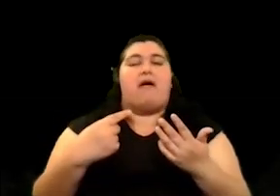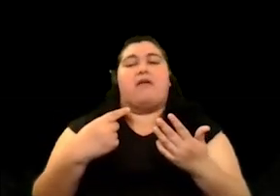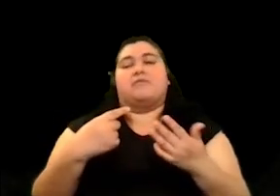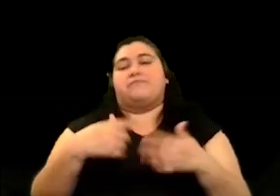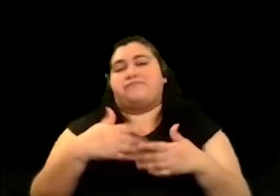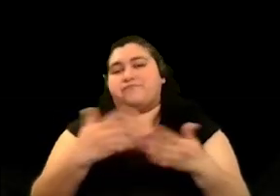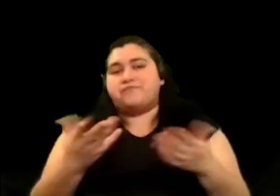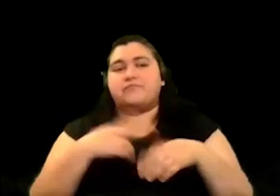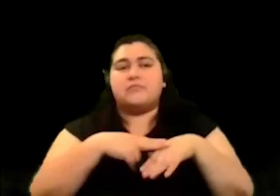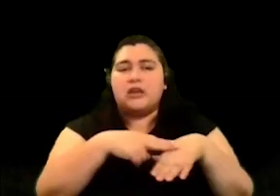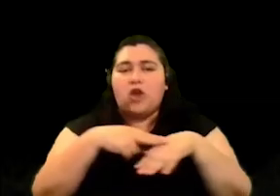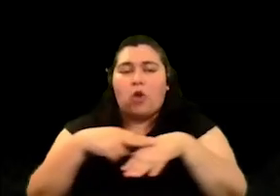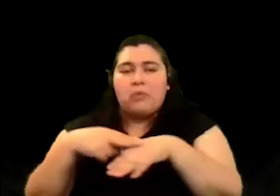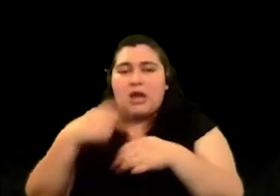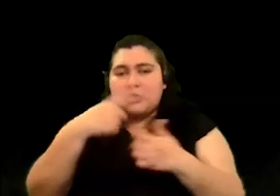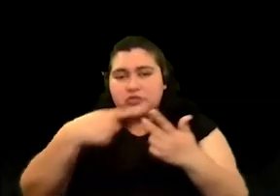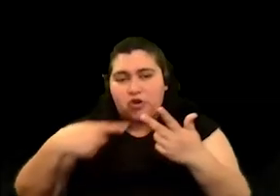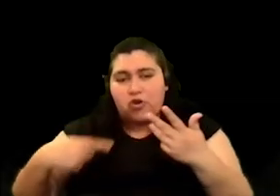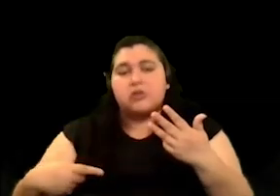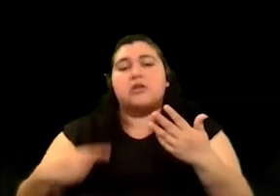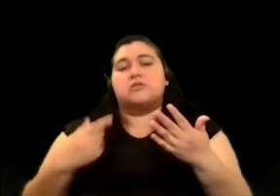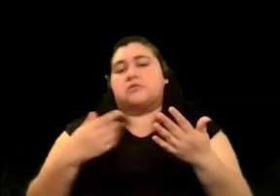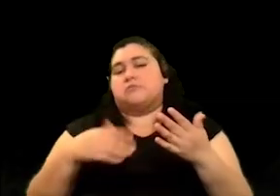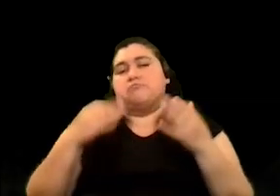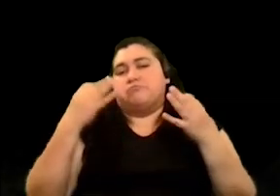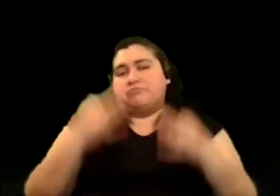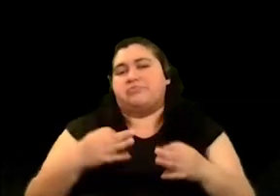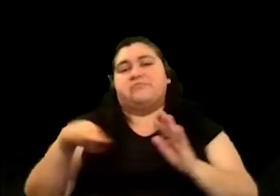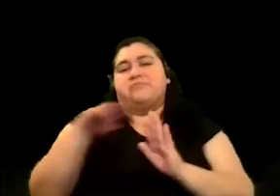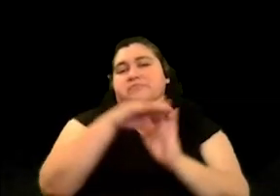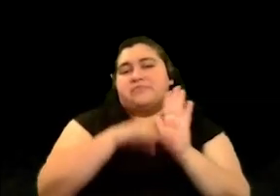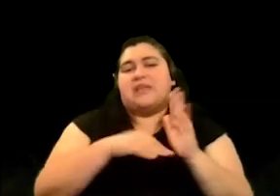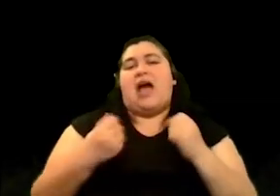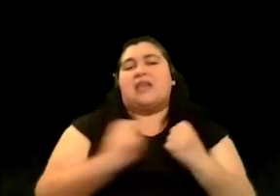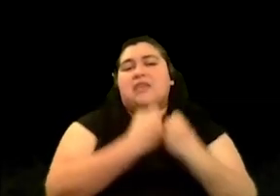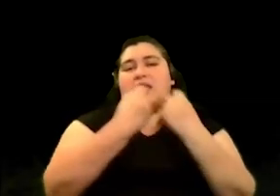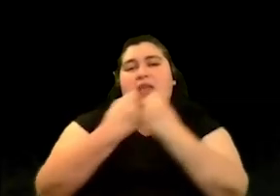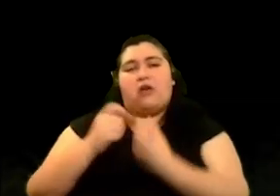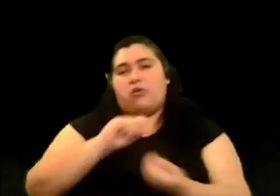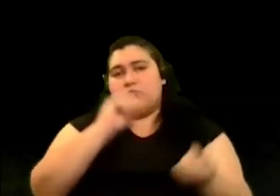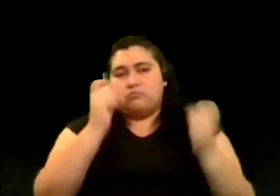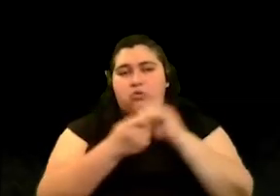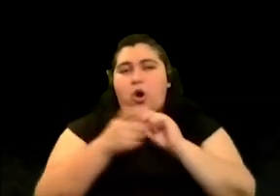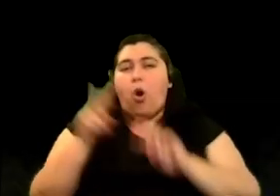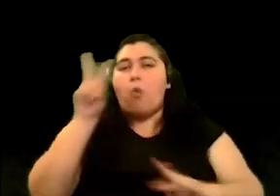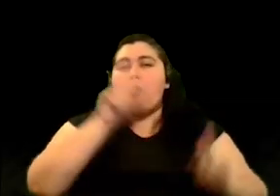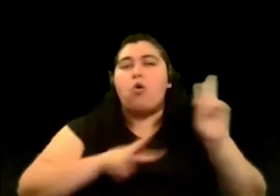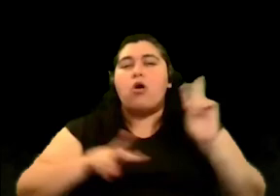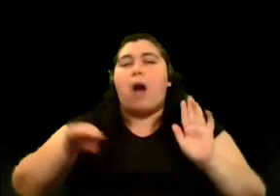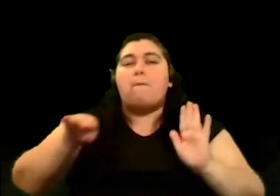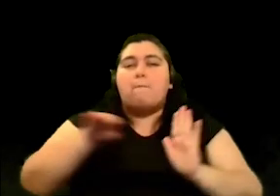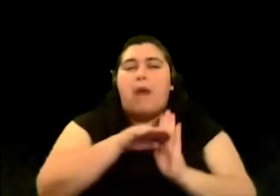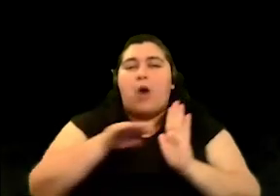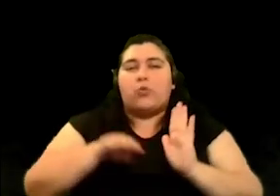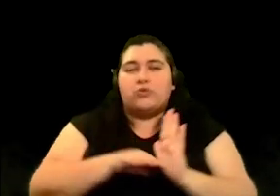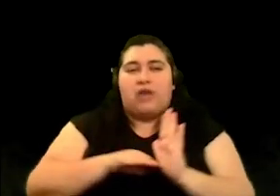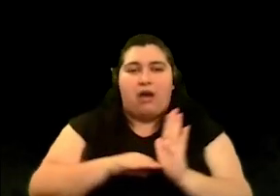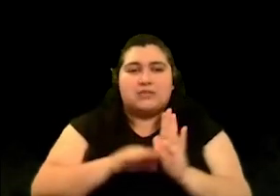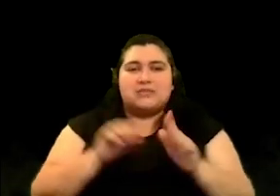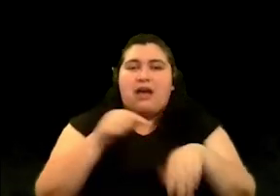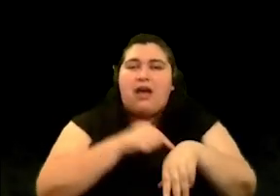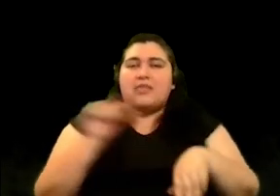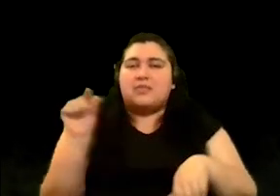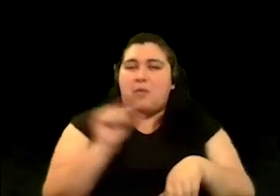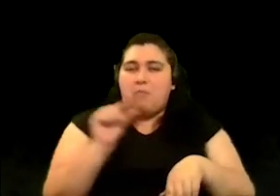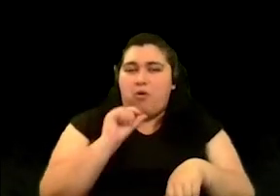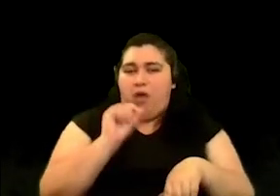las recomendaciones, bueno, vamos a modificar todos los tratados y establece un esquema de pautas temporales y mecanismos para ir